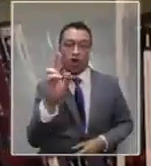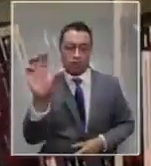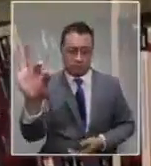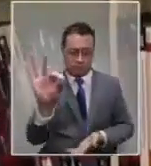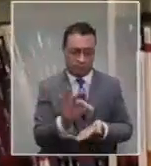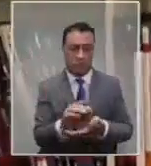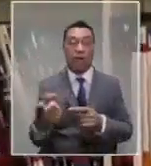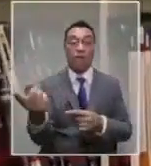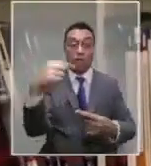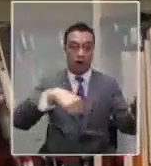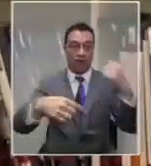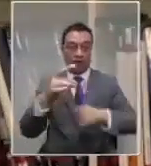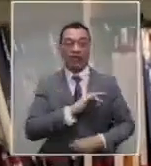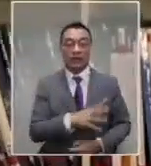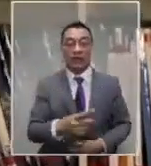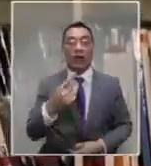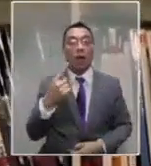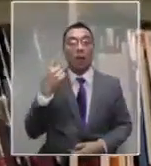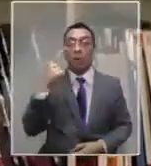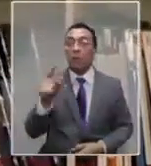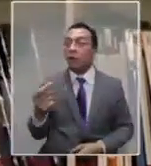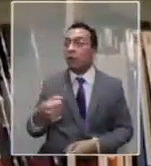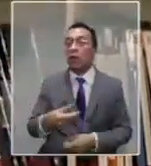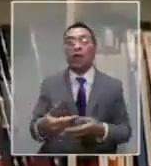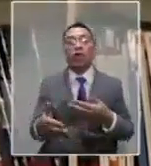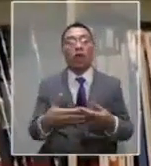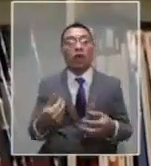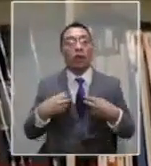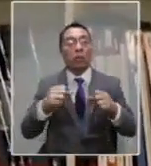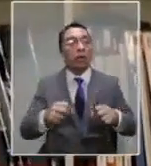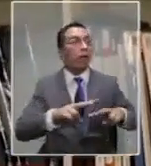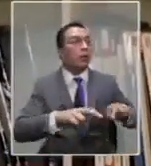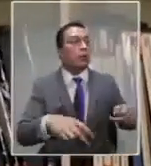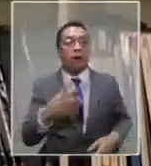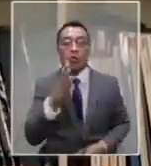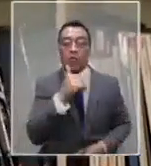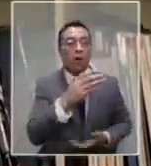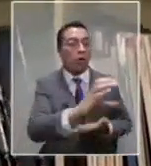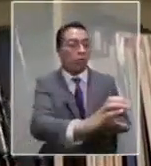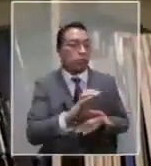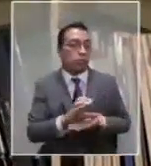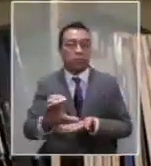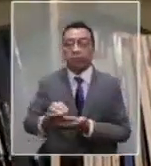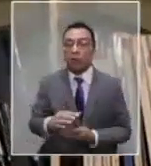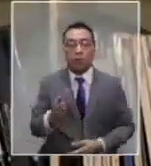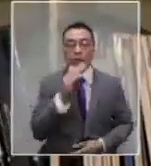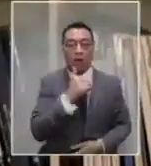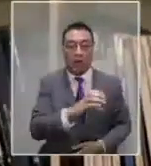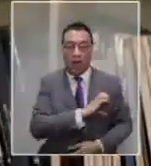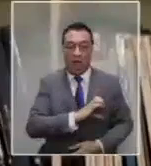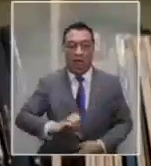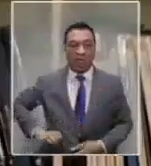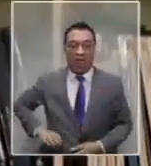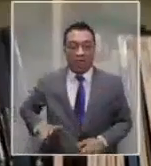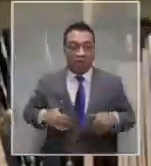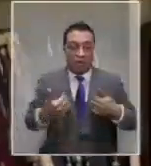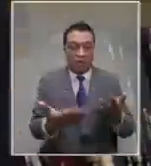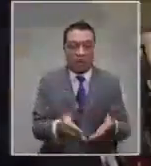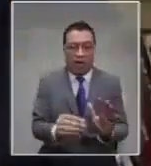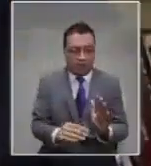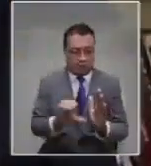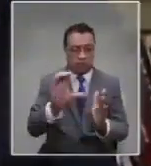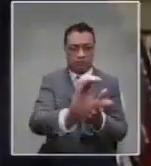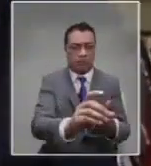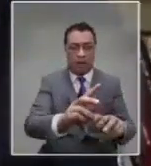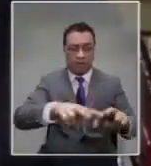volviendo a Chile, pero no tienen espacio para poder investigar porque no disponen de recursos. El Estado no entrega los